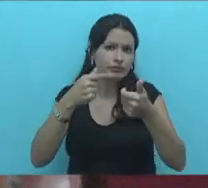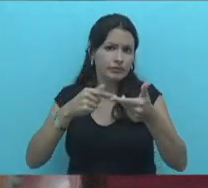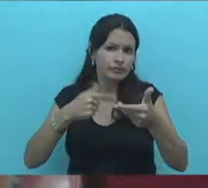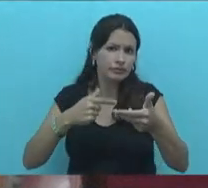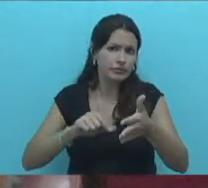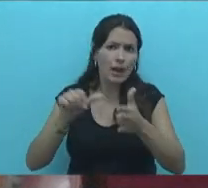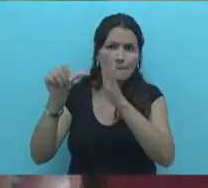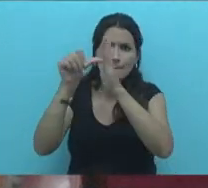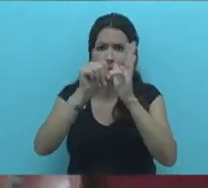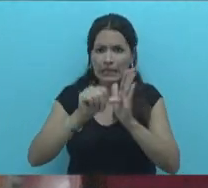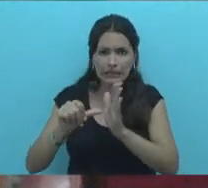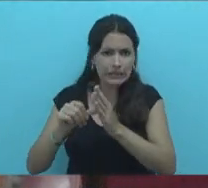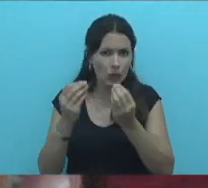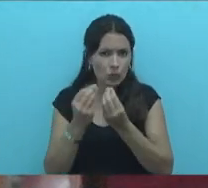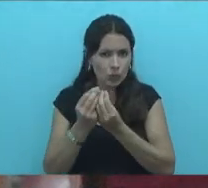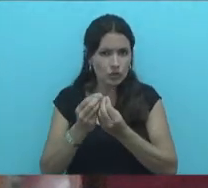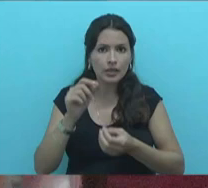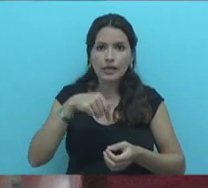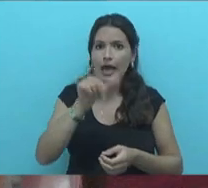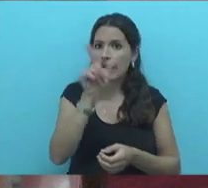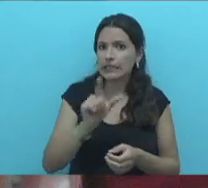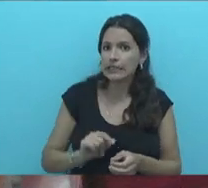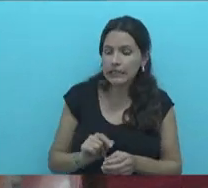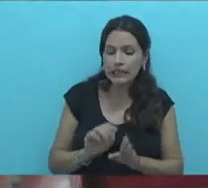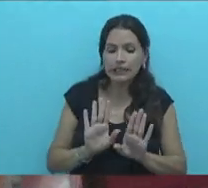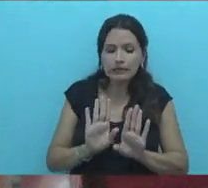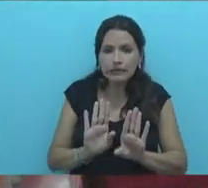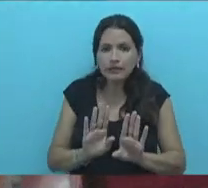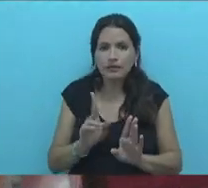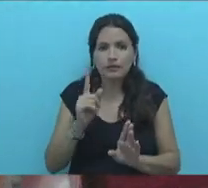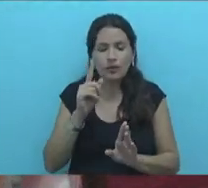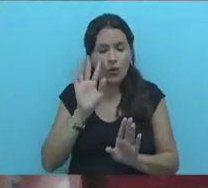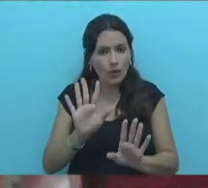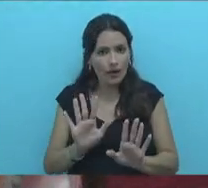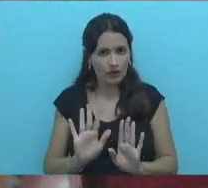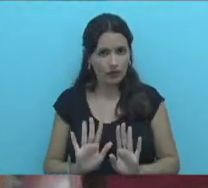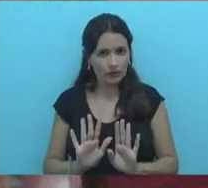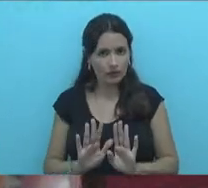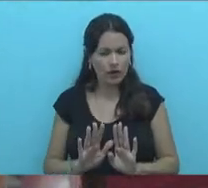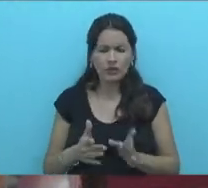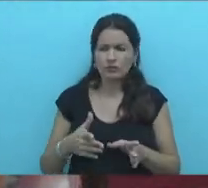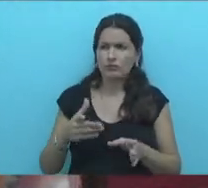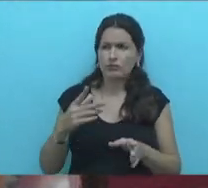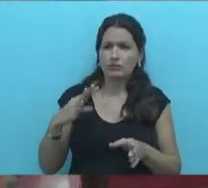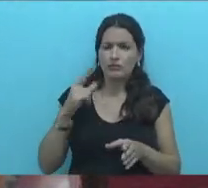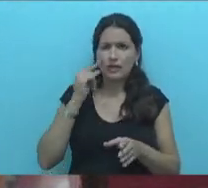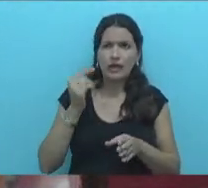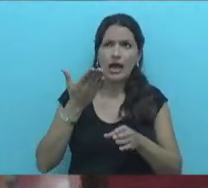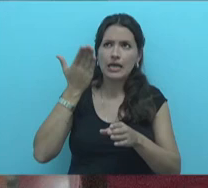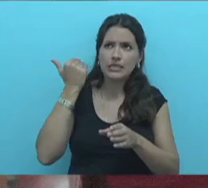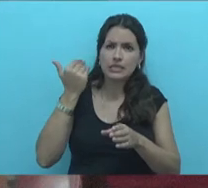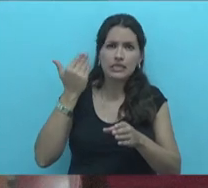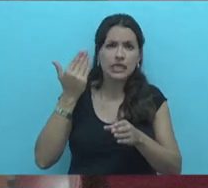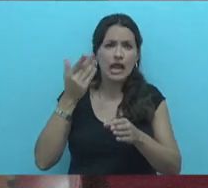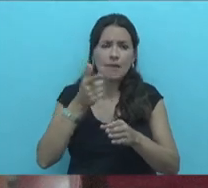seguir, porque la Argentina también está cayendo en eso, y en el día de ayer o anteayer, no recuerdo, el presidente